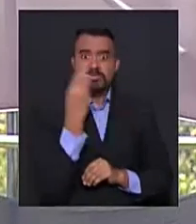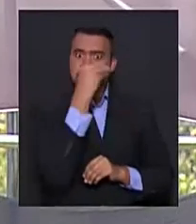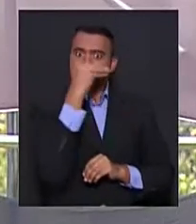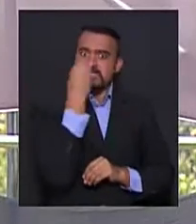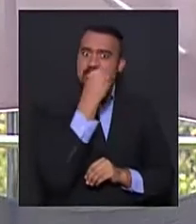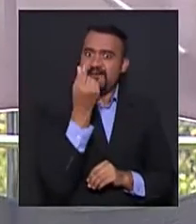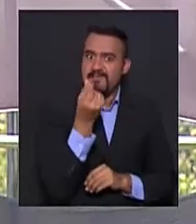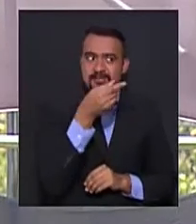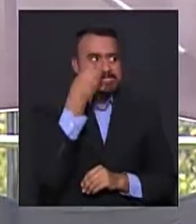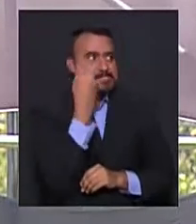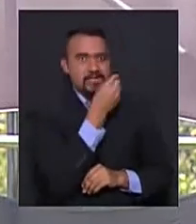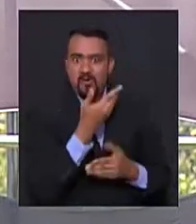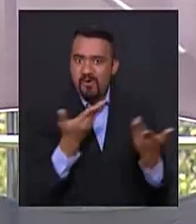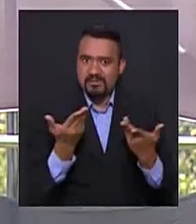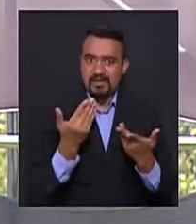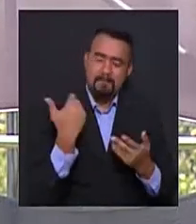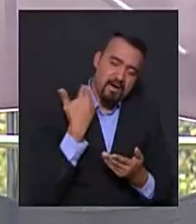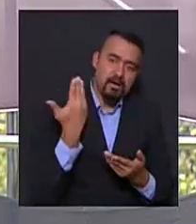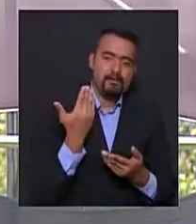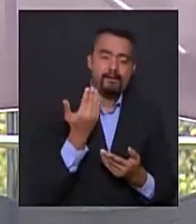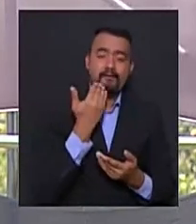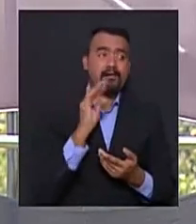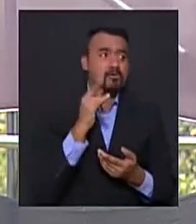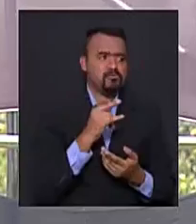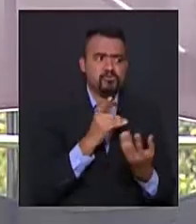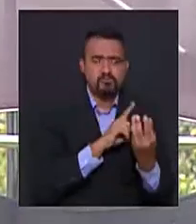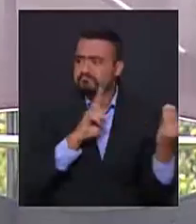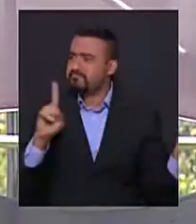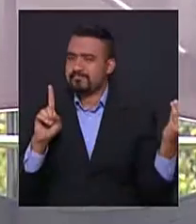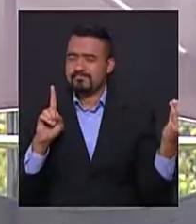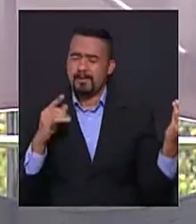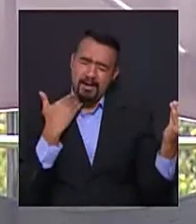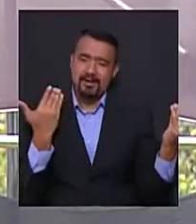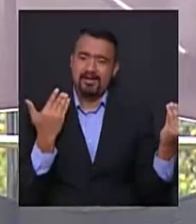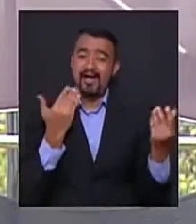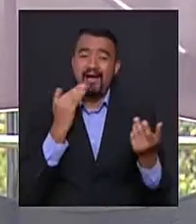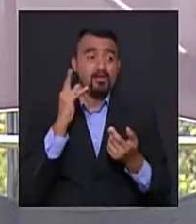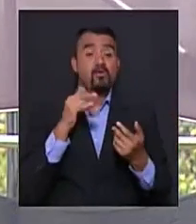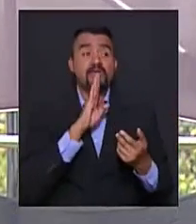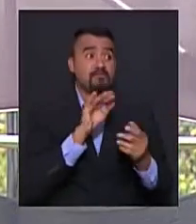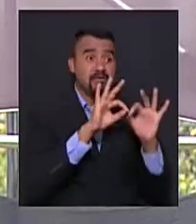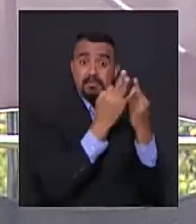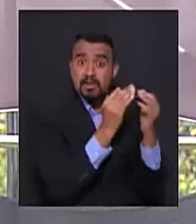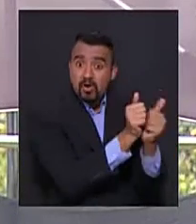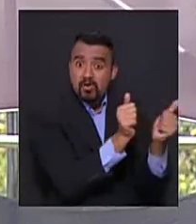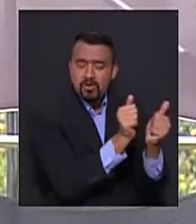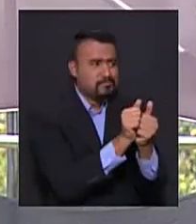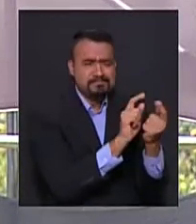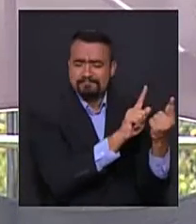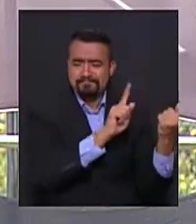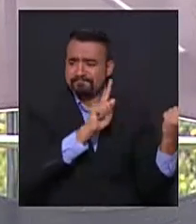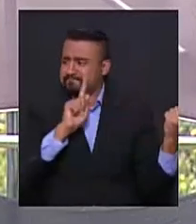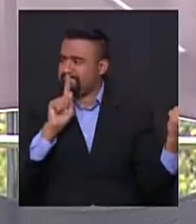moral alterada que heredamos, tuvo que extrañar los besos, las caricias, los abrazos de quienes